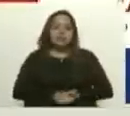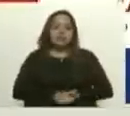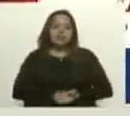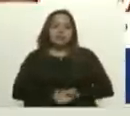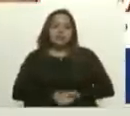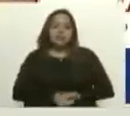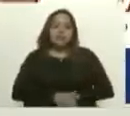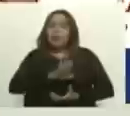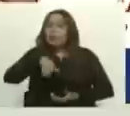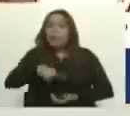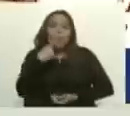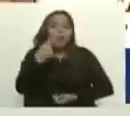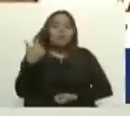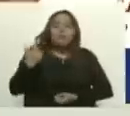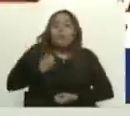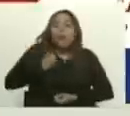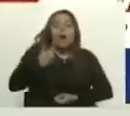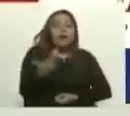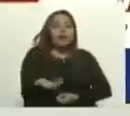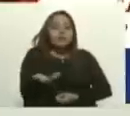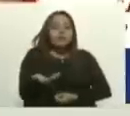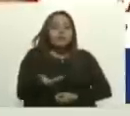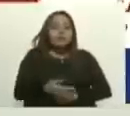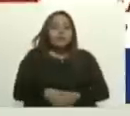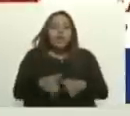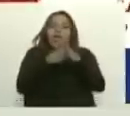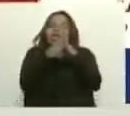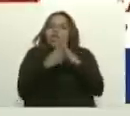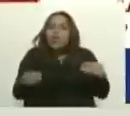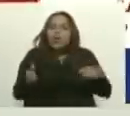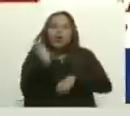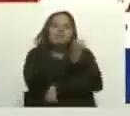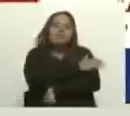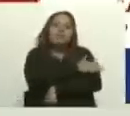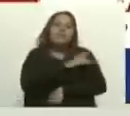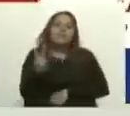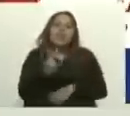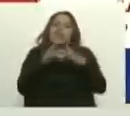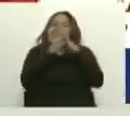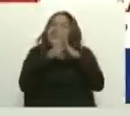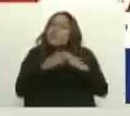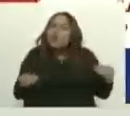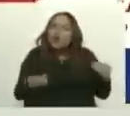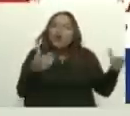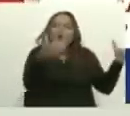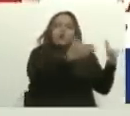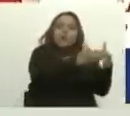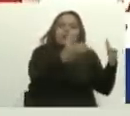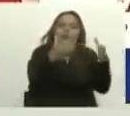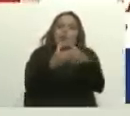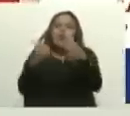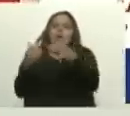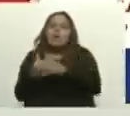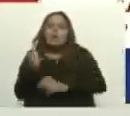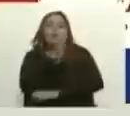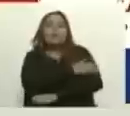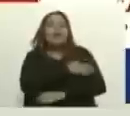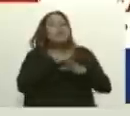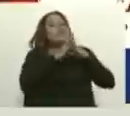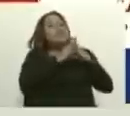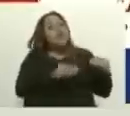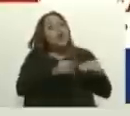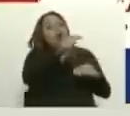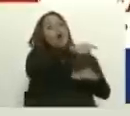Pueden decir lo que quieran. Toda la oposición venezolana, toda la dirigencia, corrijo, toda